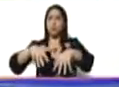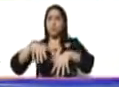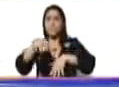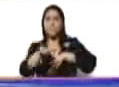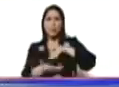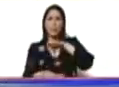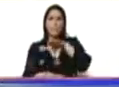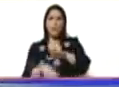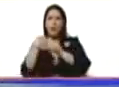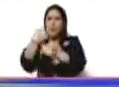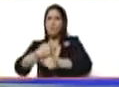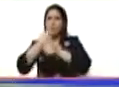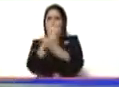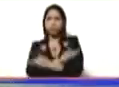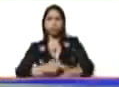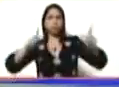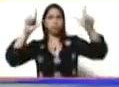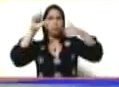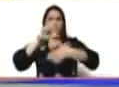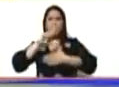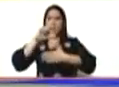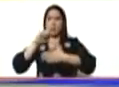que liberaron toda América.